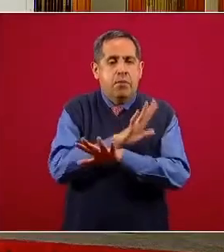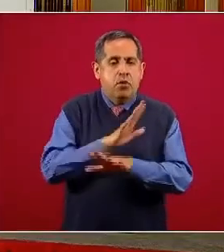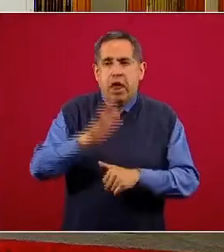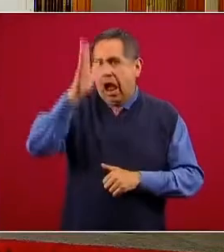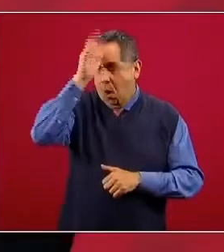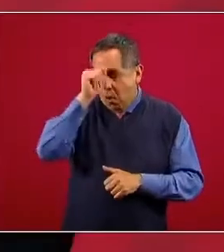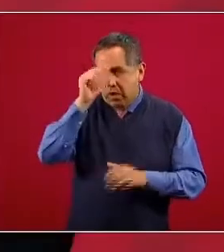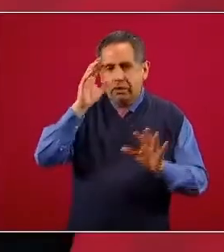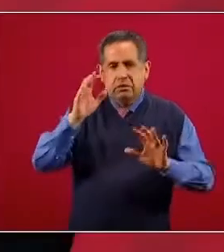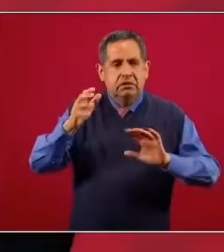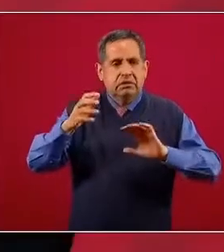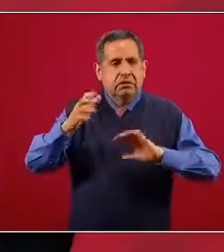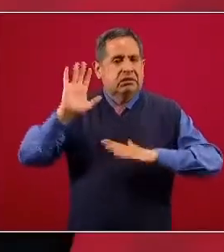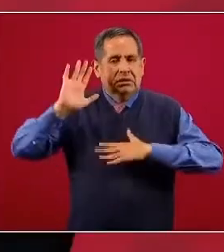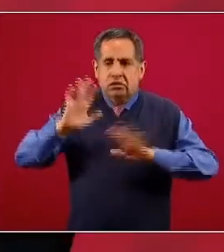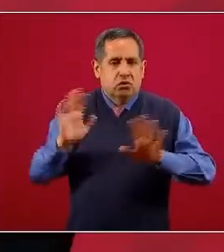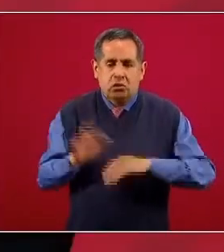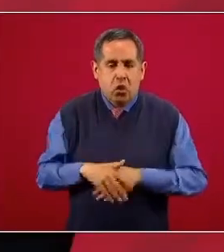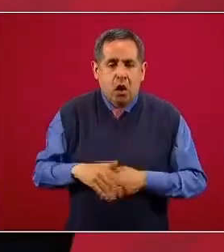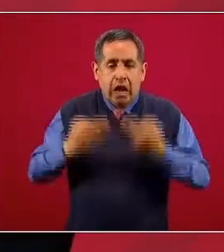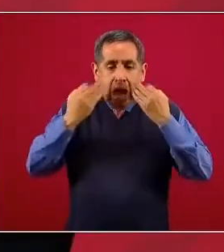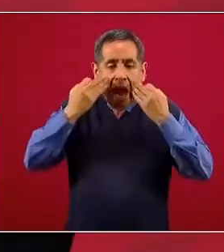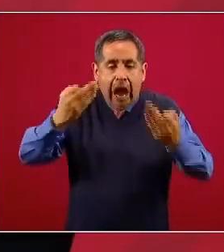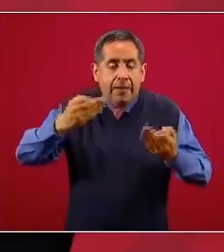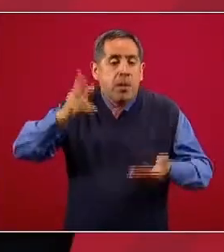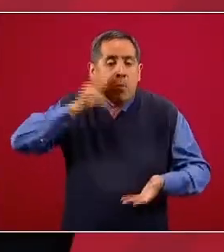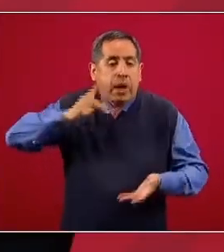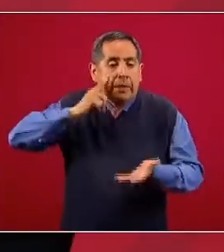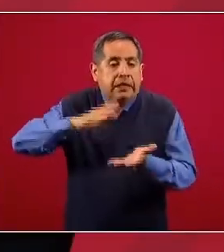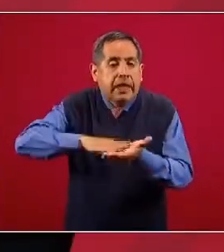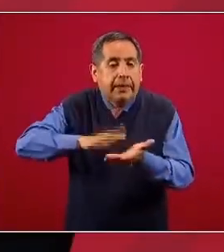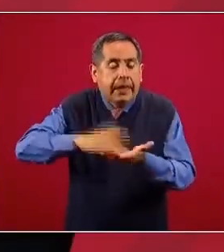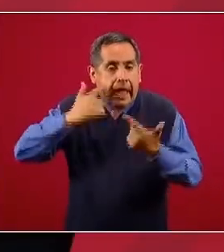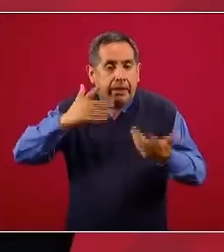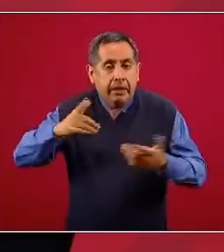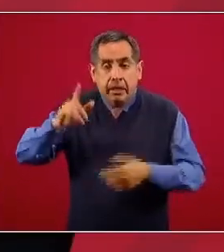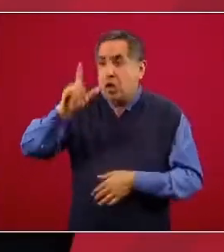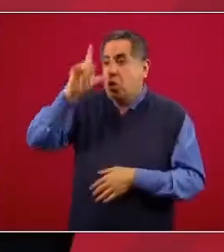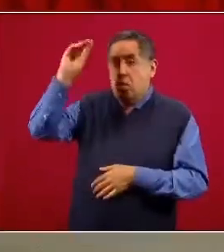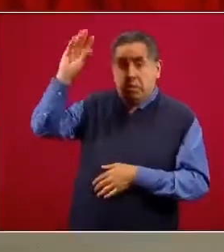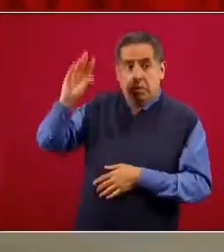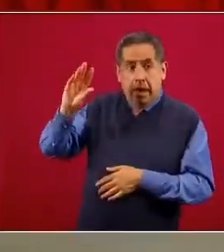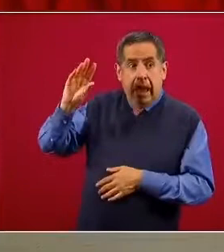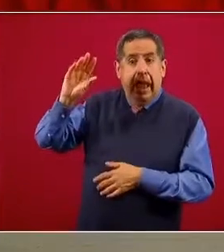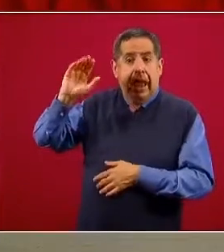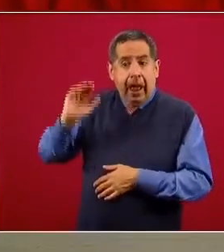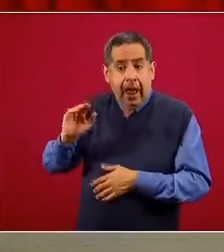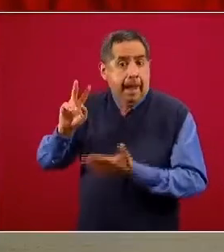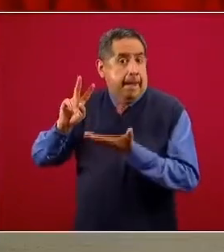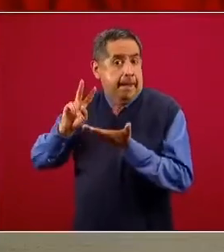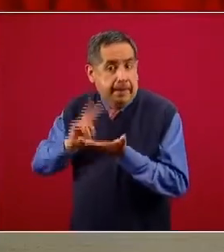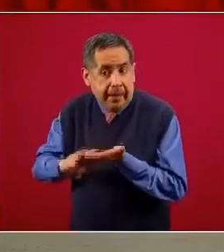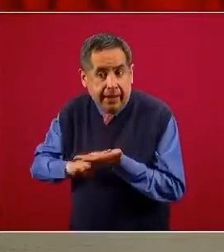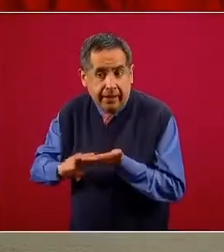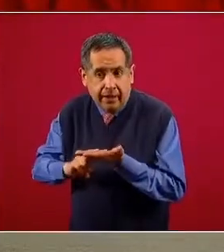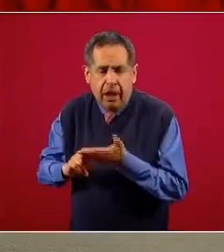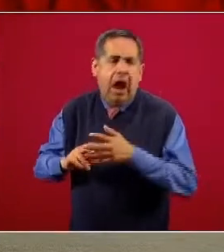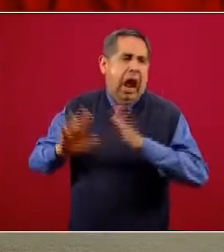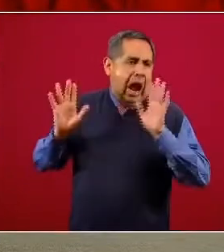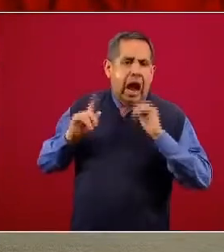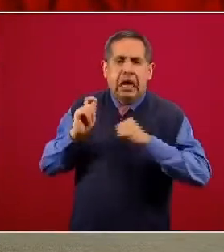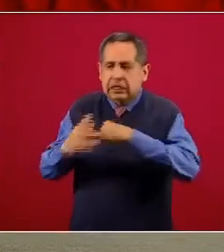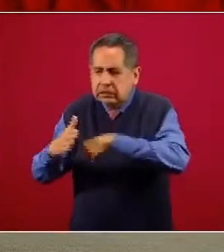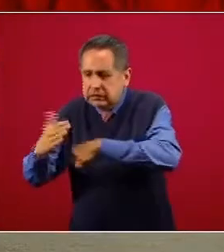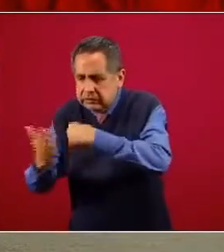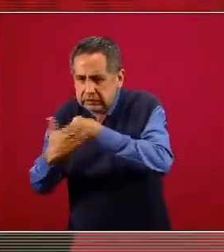claro, esto no es de pactos, esto es de evidencia. Cuando tengamos el semáforo en verde, significará que los indicadores de